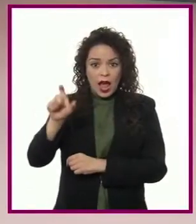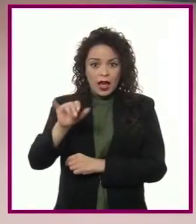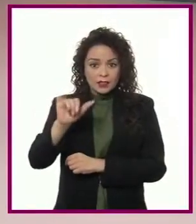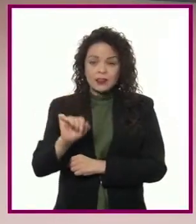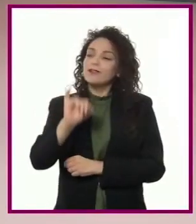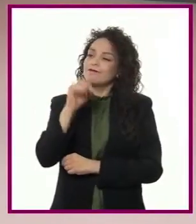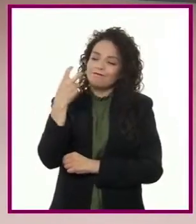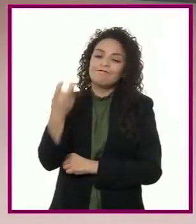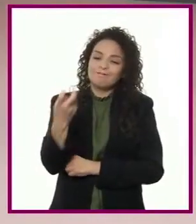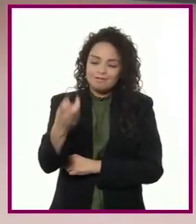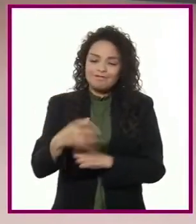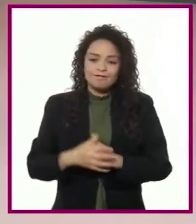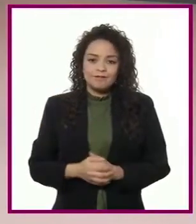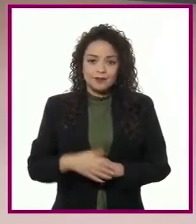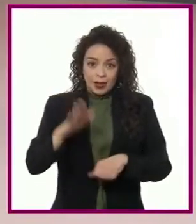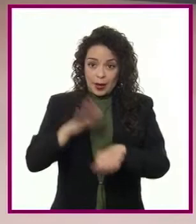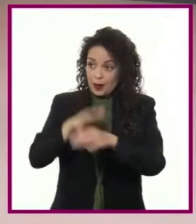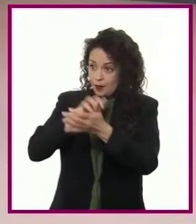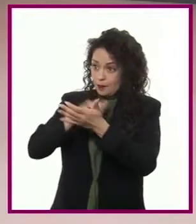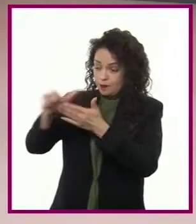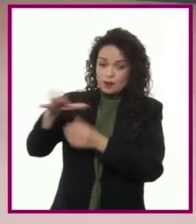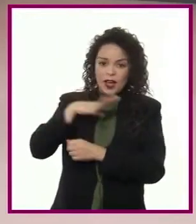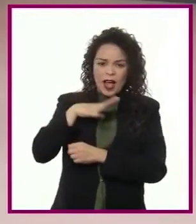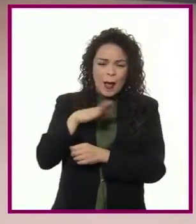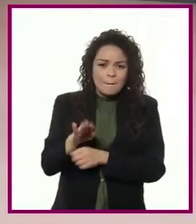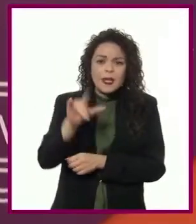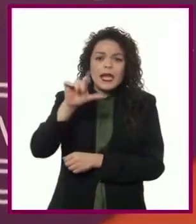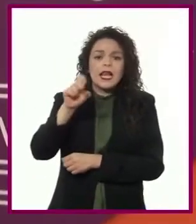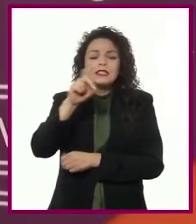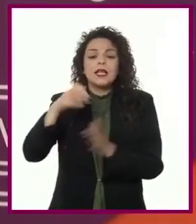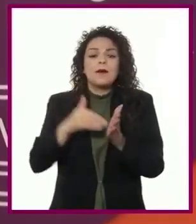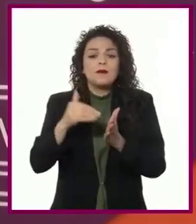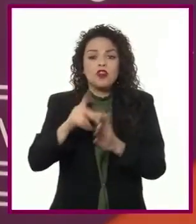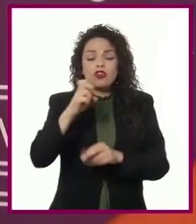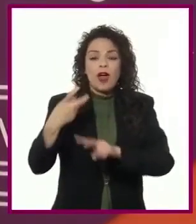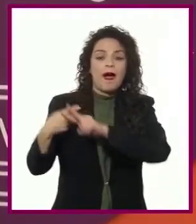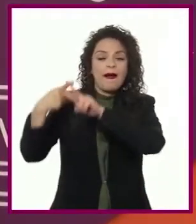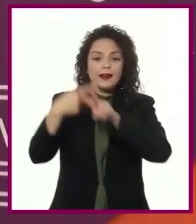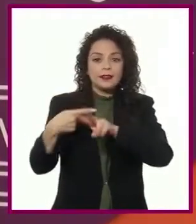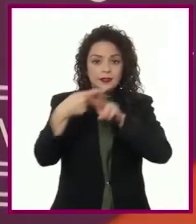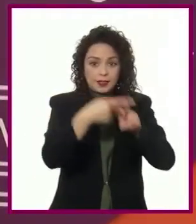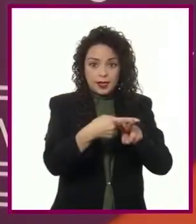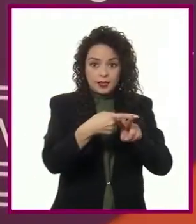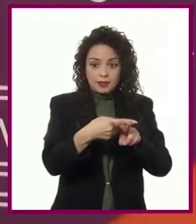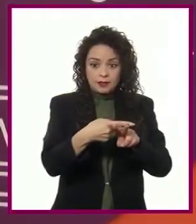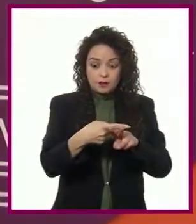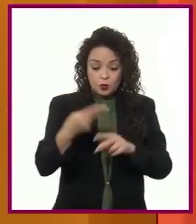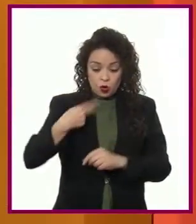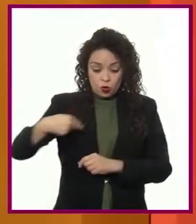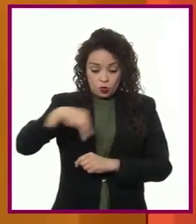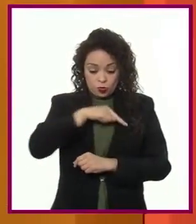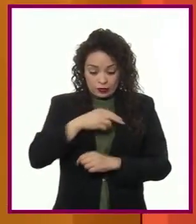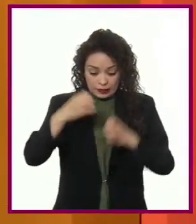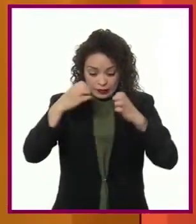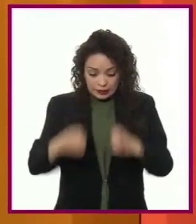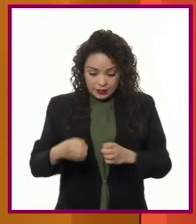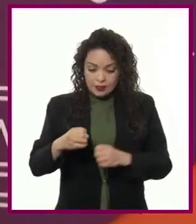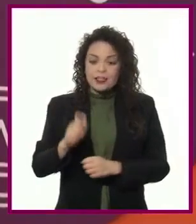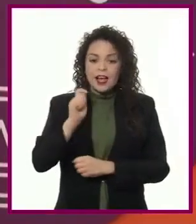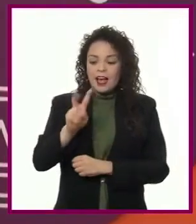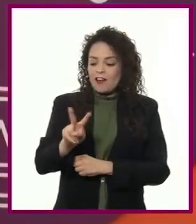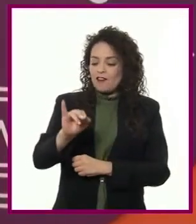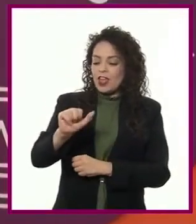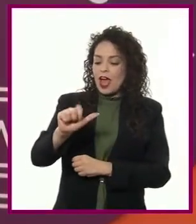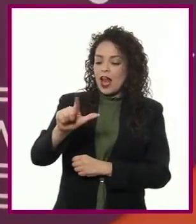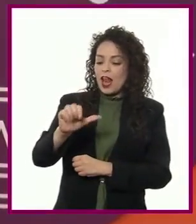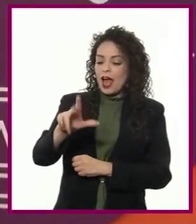las galaxias contienen miles de millones de estrellas. La Vía Láctea, que es nuestra propia galaxia, es un